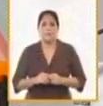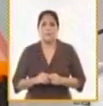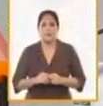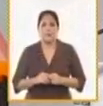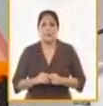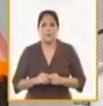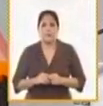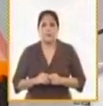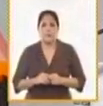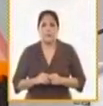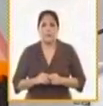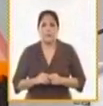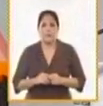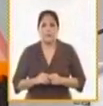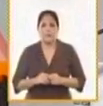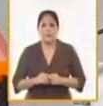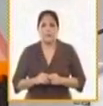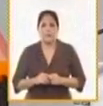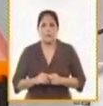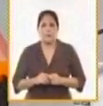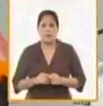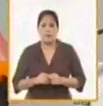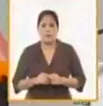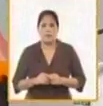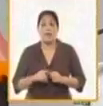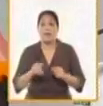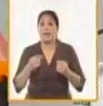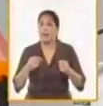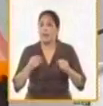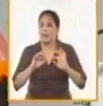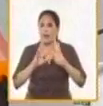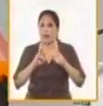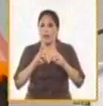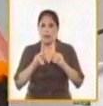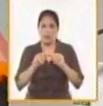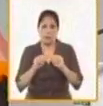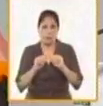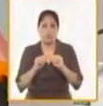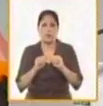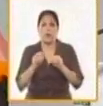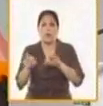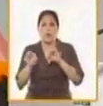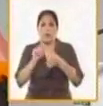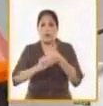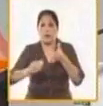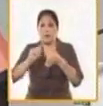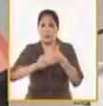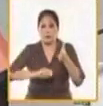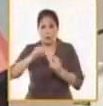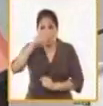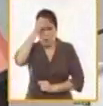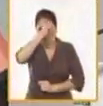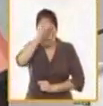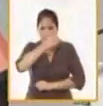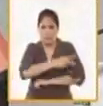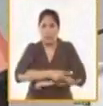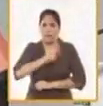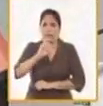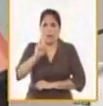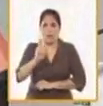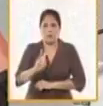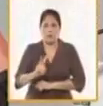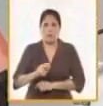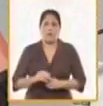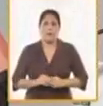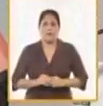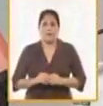no podría faltar los resultados de las elecciones de este domingo en Venezuela, elecciones